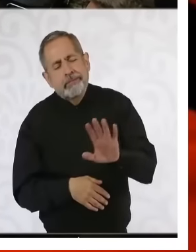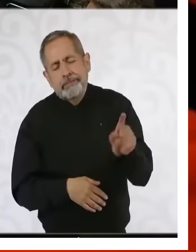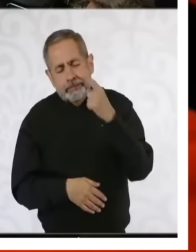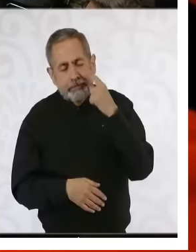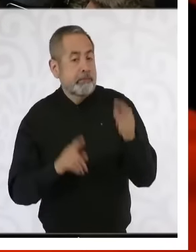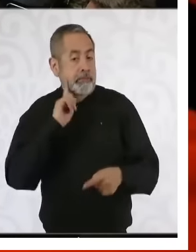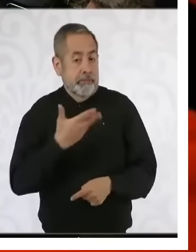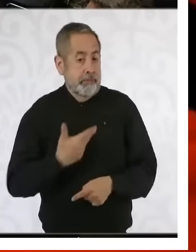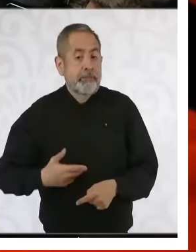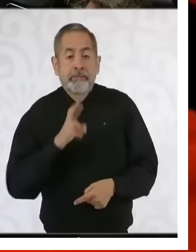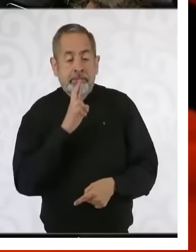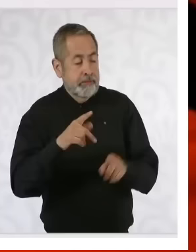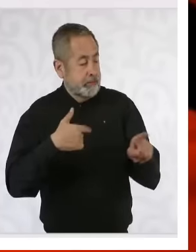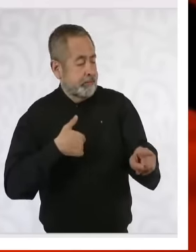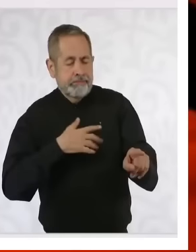gobierno,